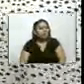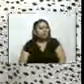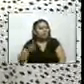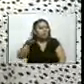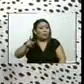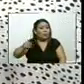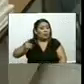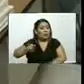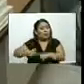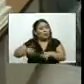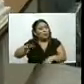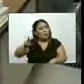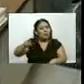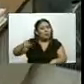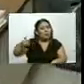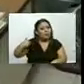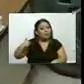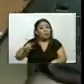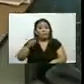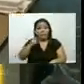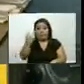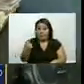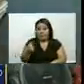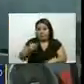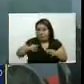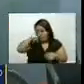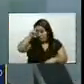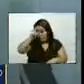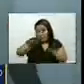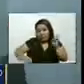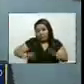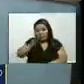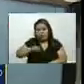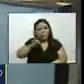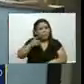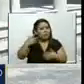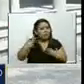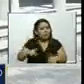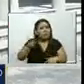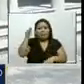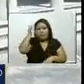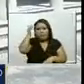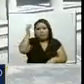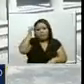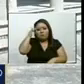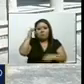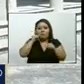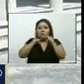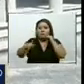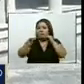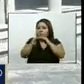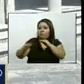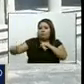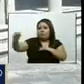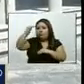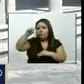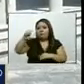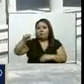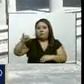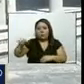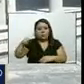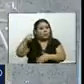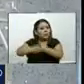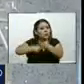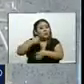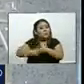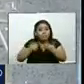año y medio, 2 años. De acuerdo a los empleados judiciales, sus exigencias ya son del conocimiento de autoridades de la Corte Suprema y seguirán